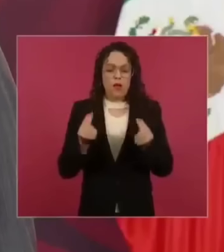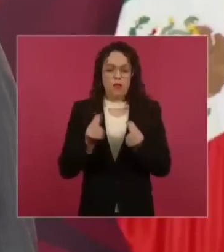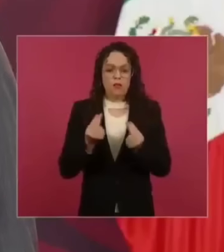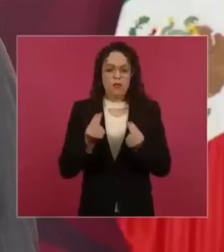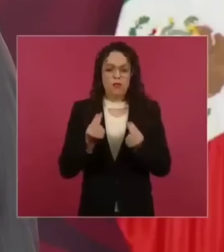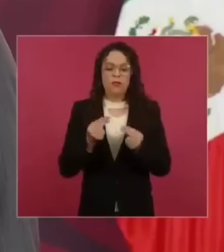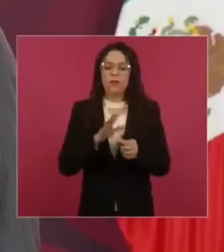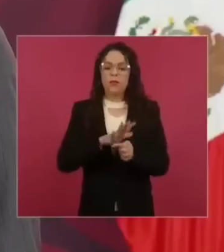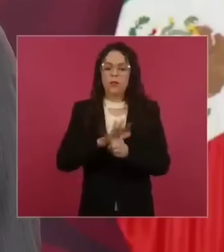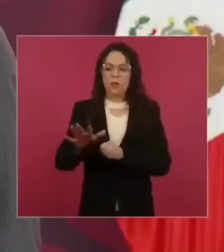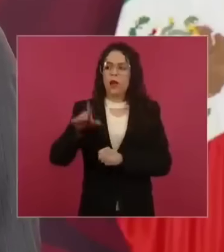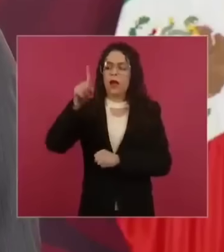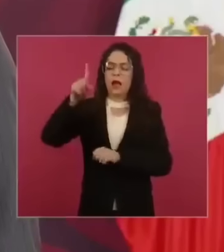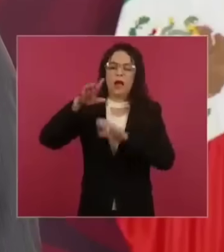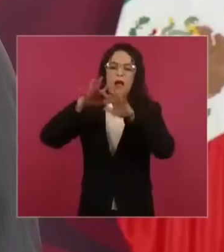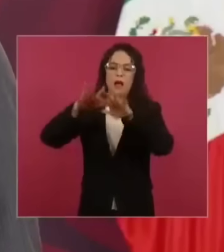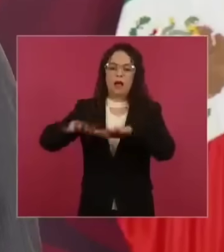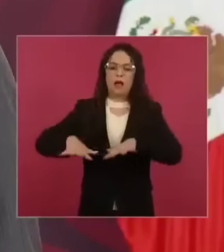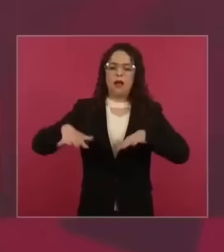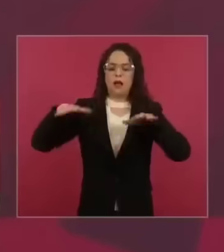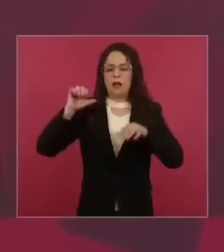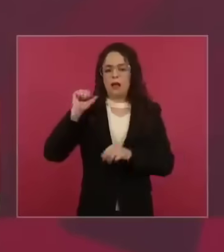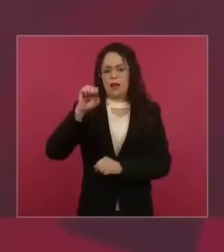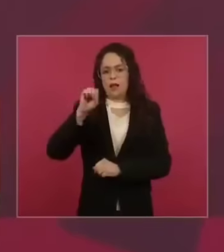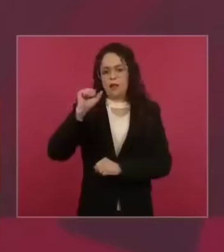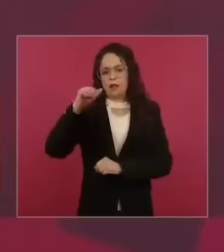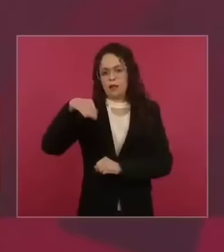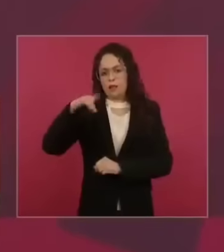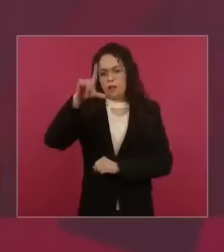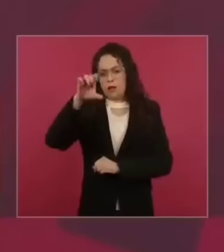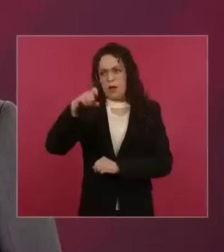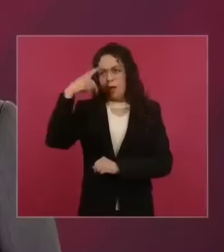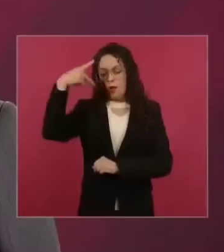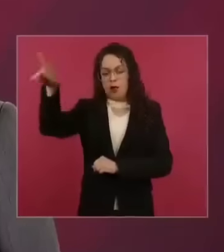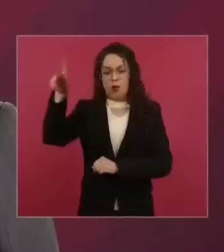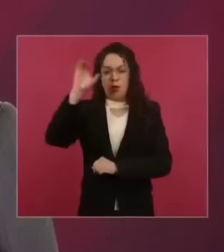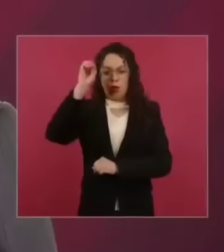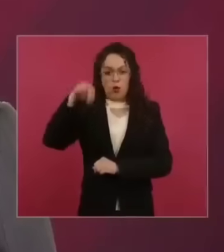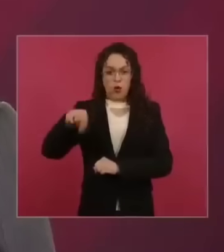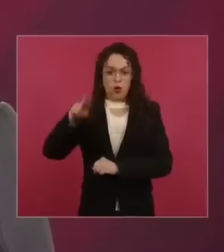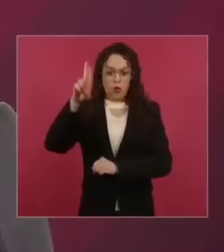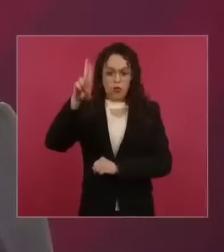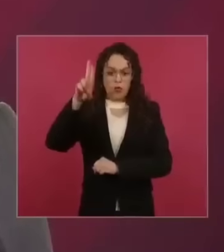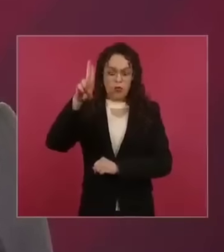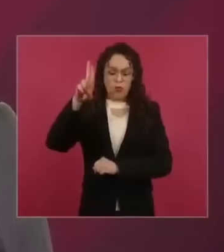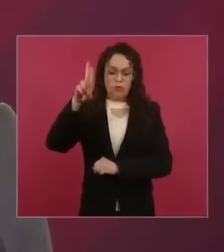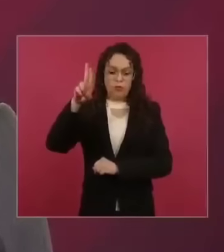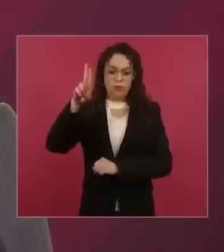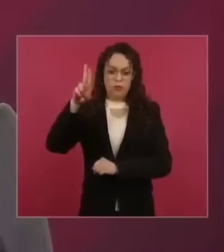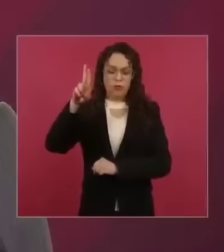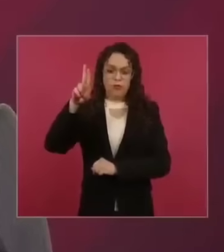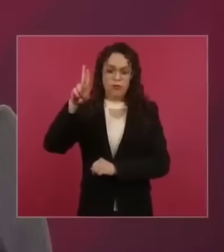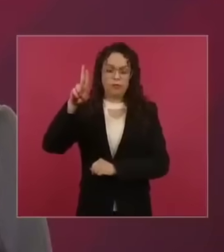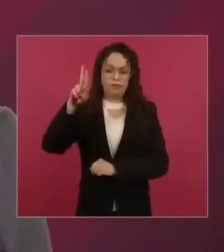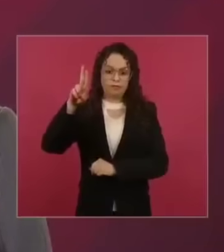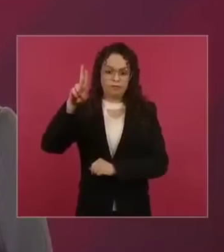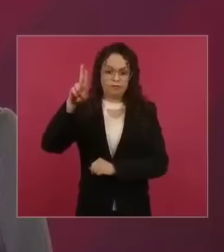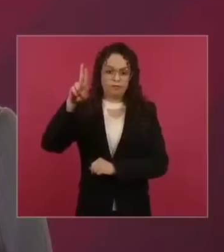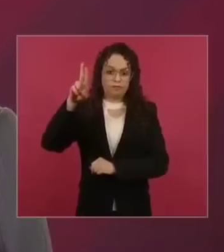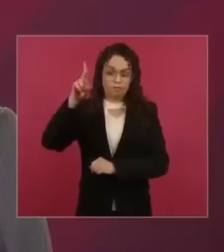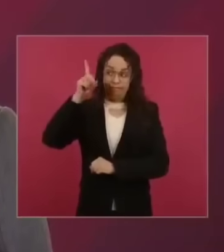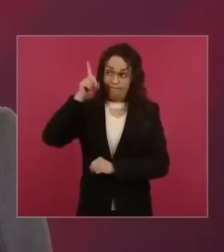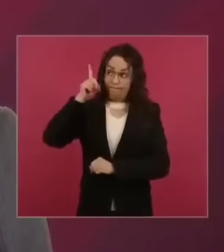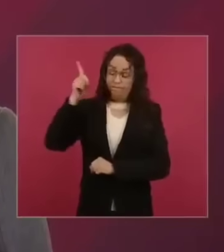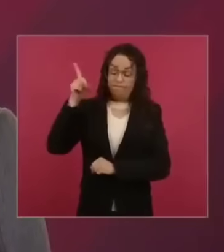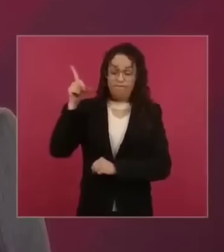eh es un Ultra Ultra conservador anti López Obrador pero te está diciendo las cosas como son como